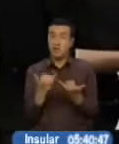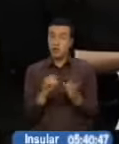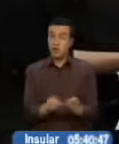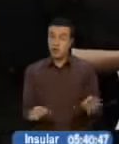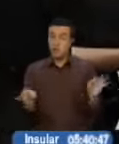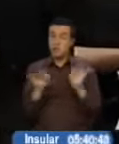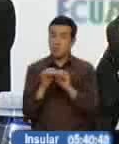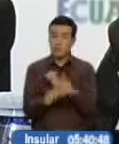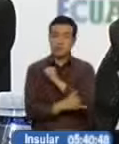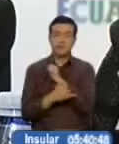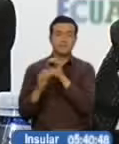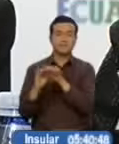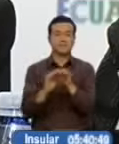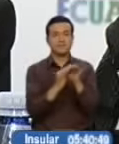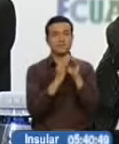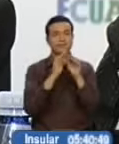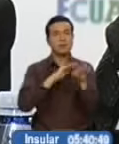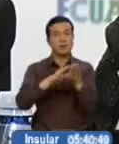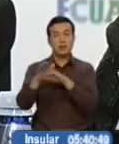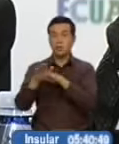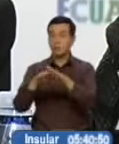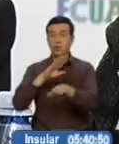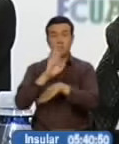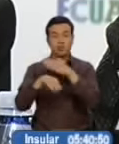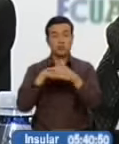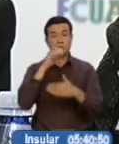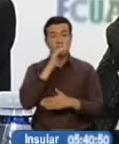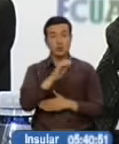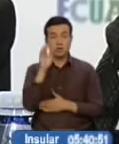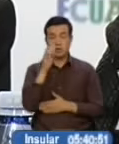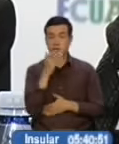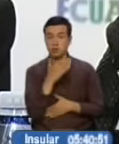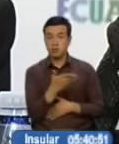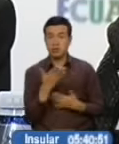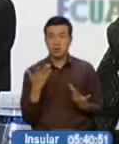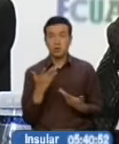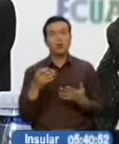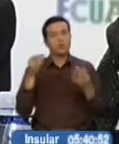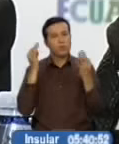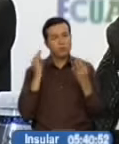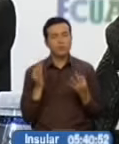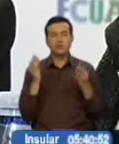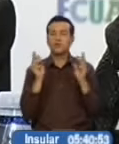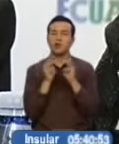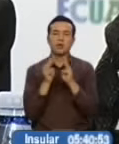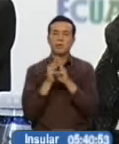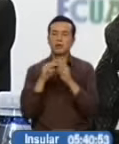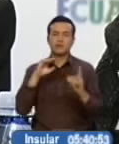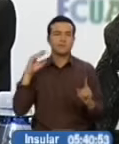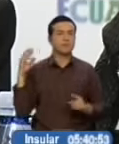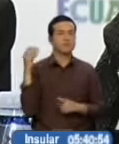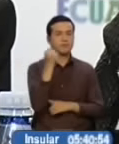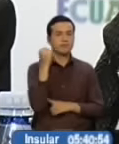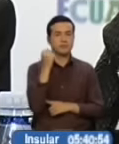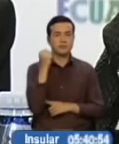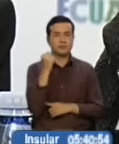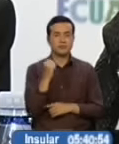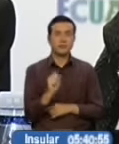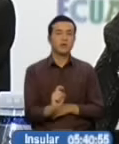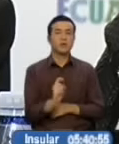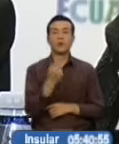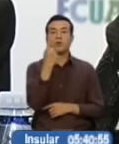países deben unirse. Invito a todos mis colegas artistas para que hagamos de este evento un éxito, para que no solo